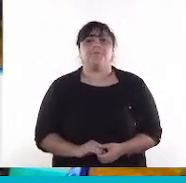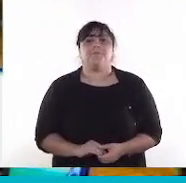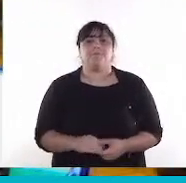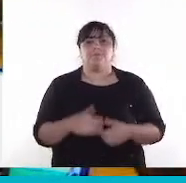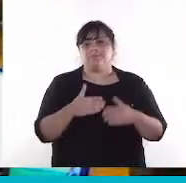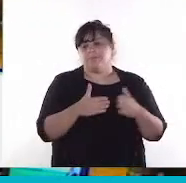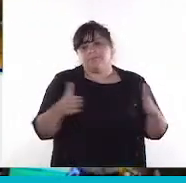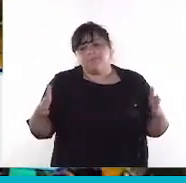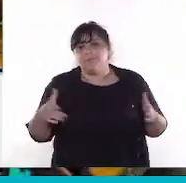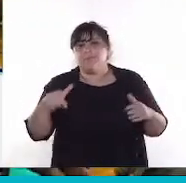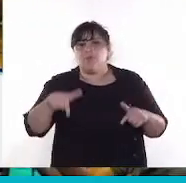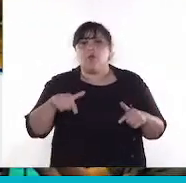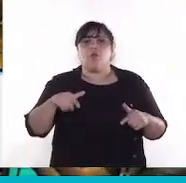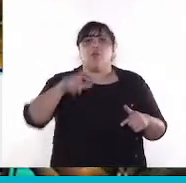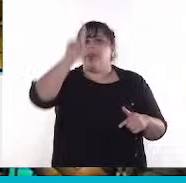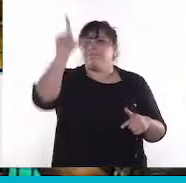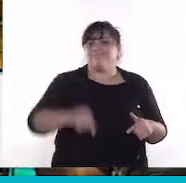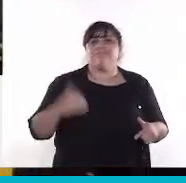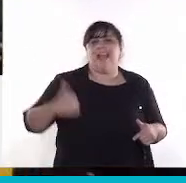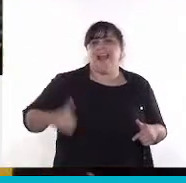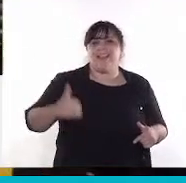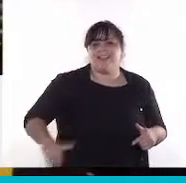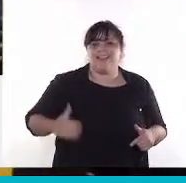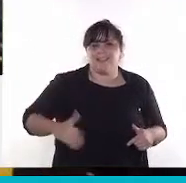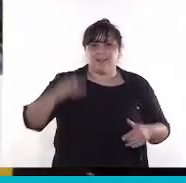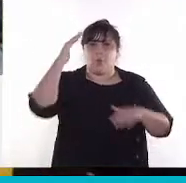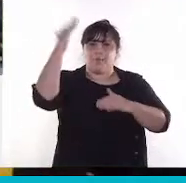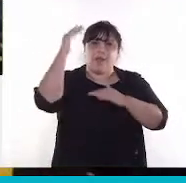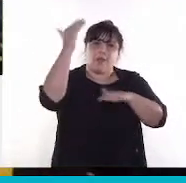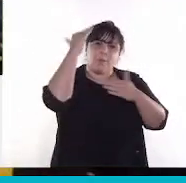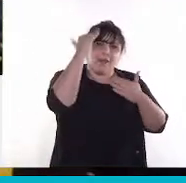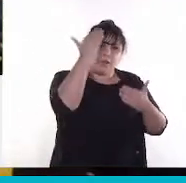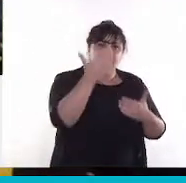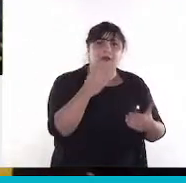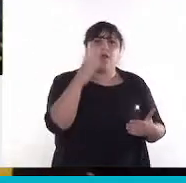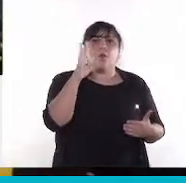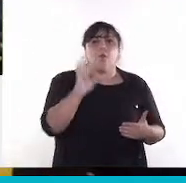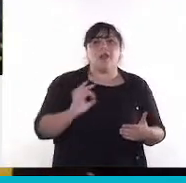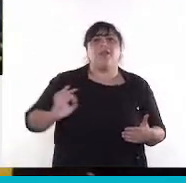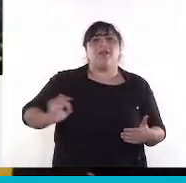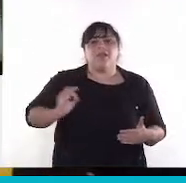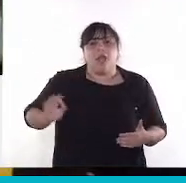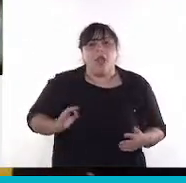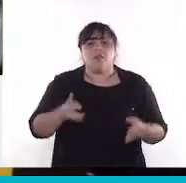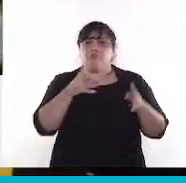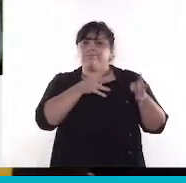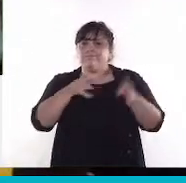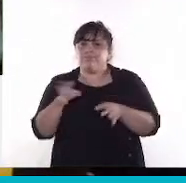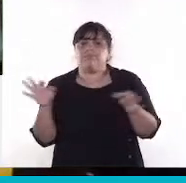a lo ancho del país, conmemorando los 40 años de la Guerra de Malvinas,